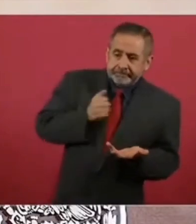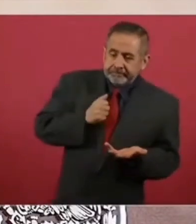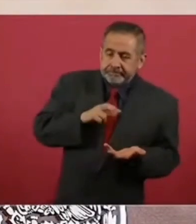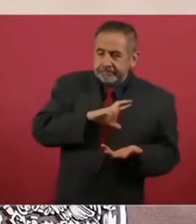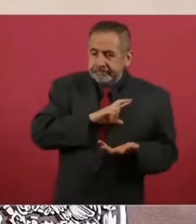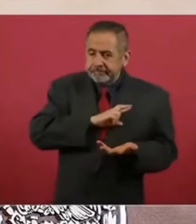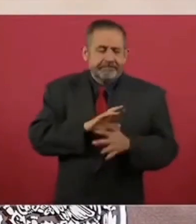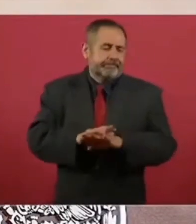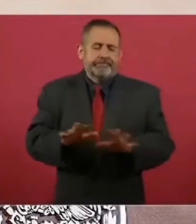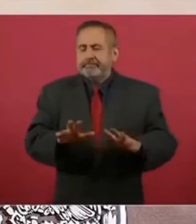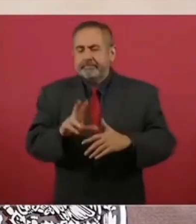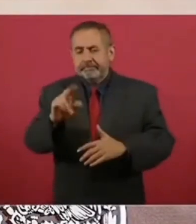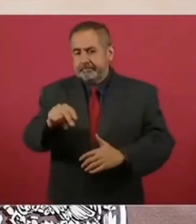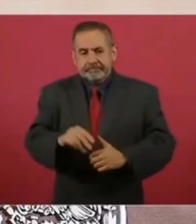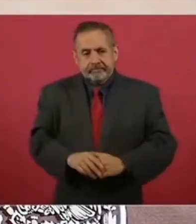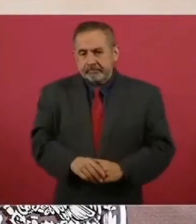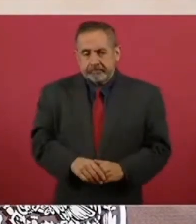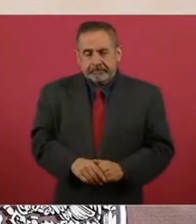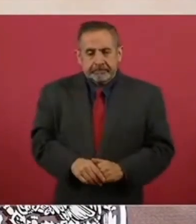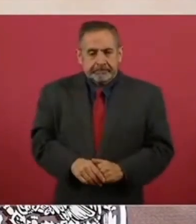particular, privada.